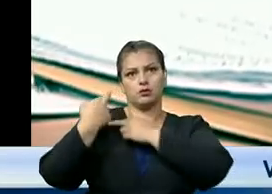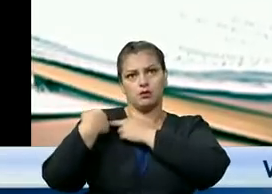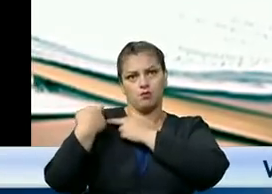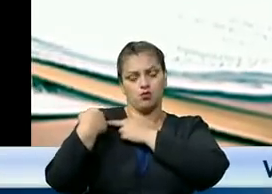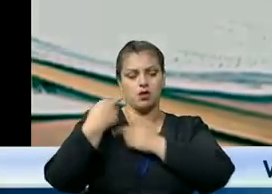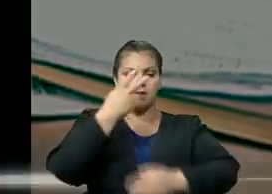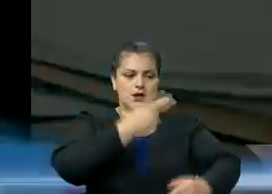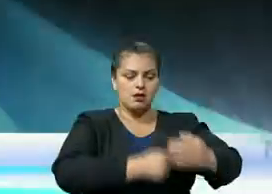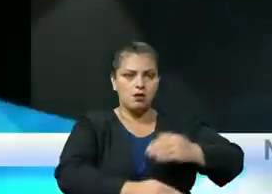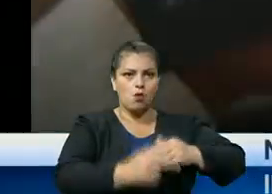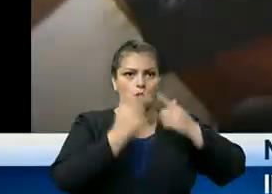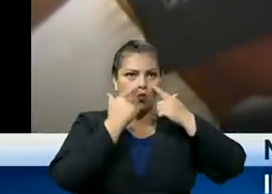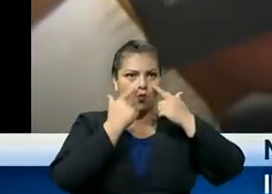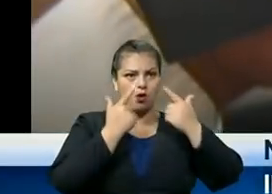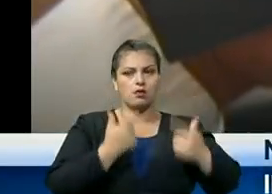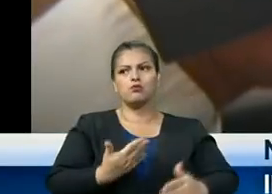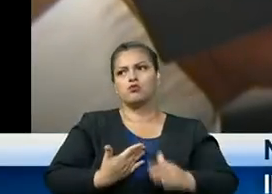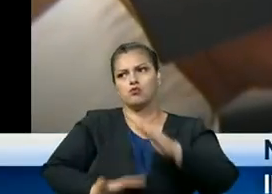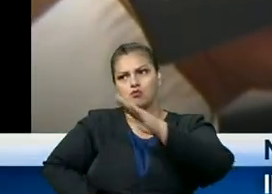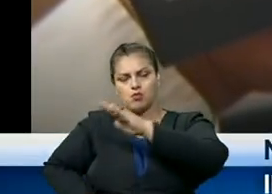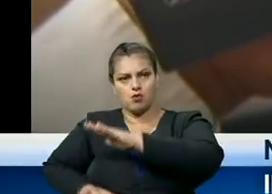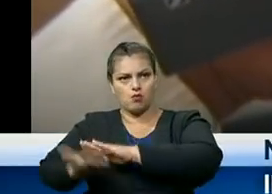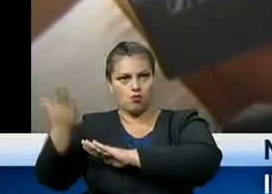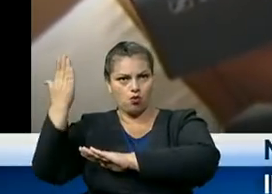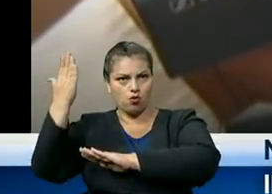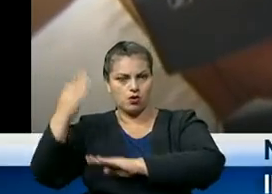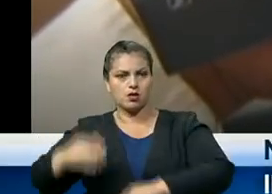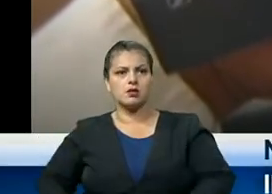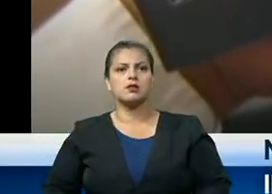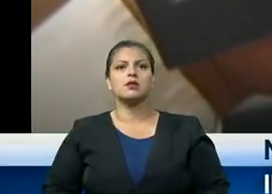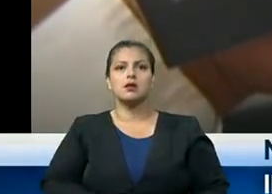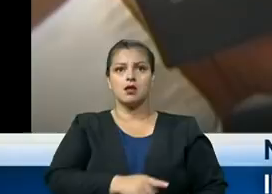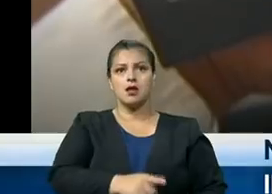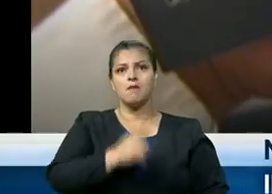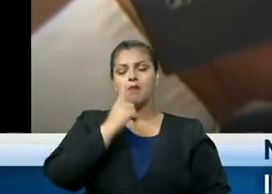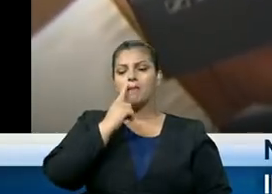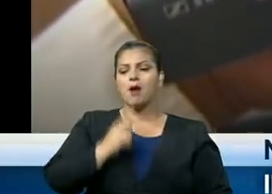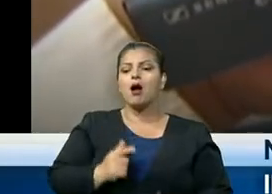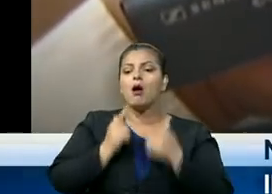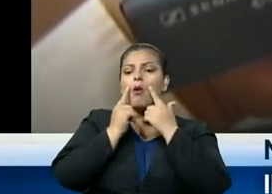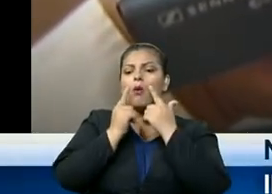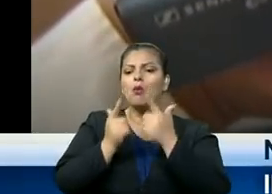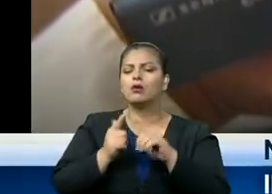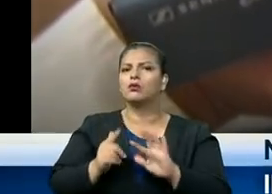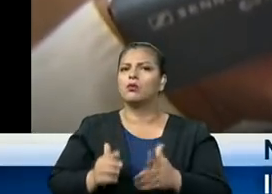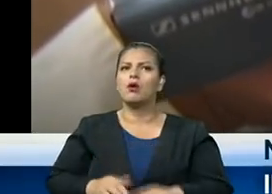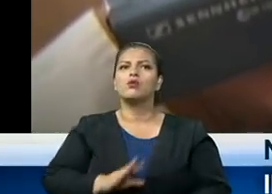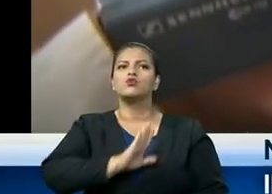porque el niño me contó que él le había dicho que no le diga nadie porque si no le pegaban